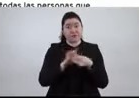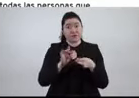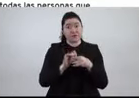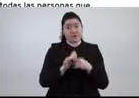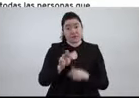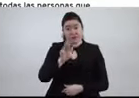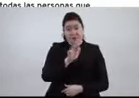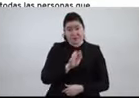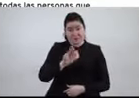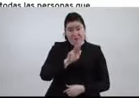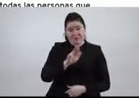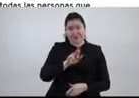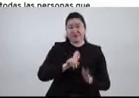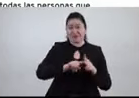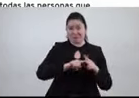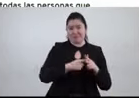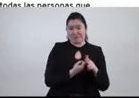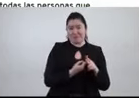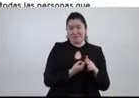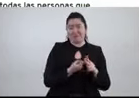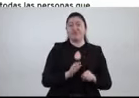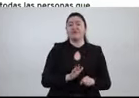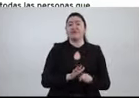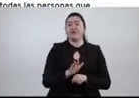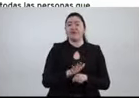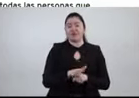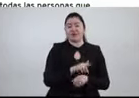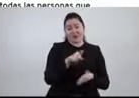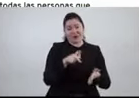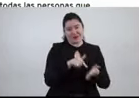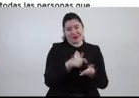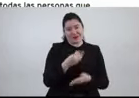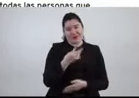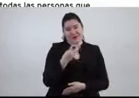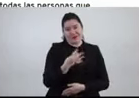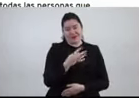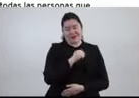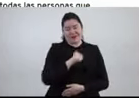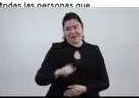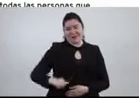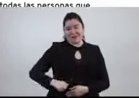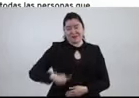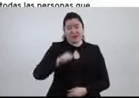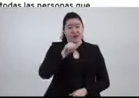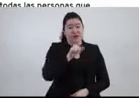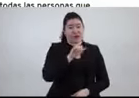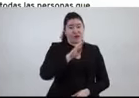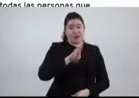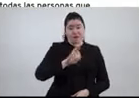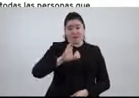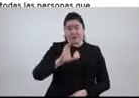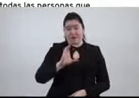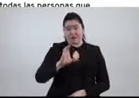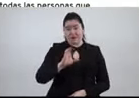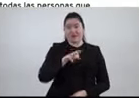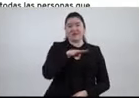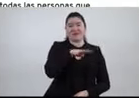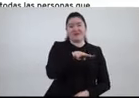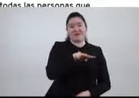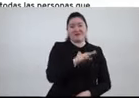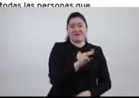día miércoles en las cuatro demarcaciones con la letra A, B y C el 19 de